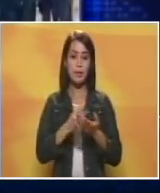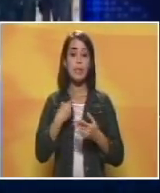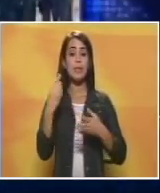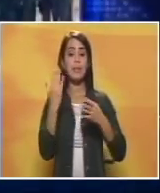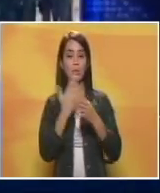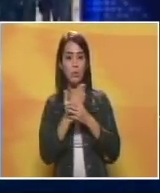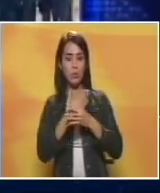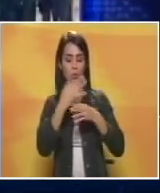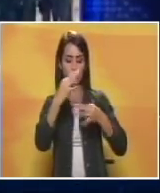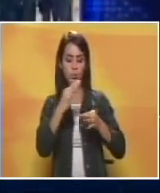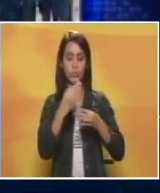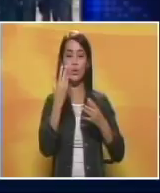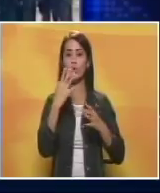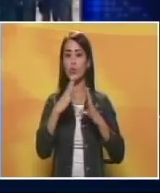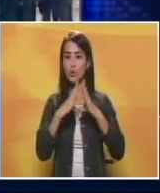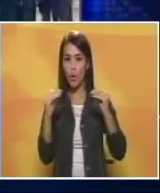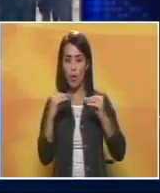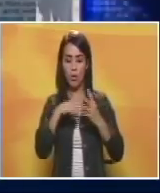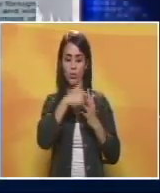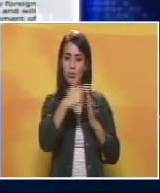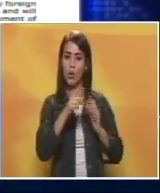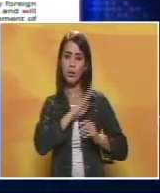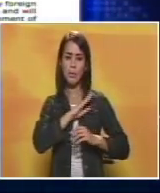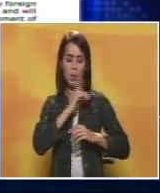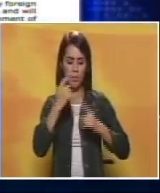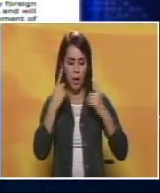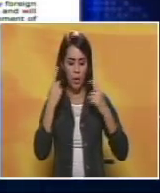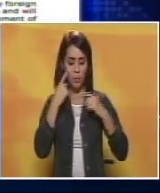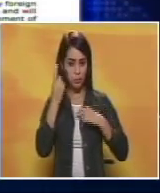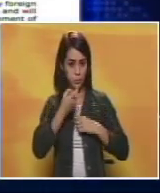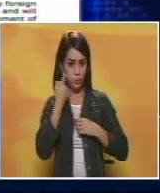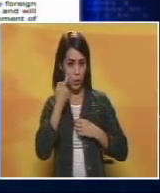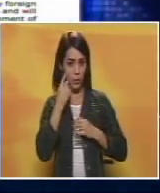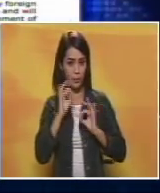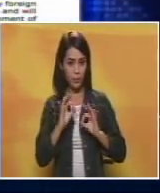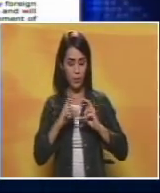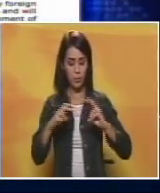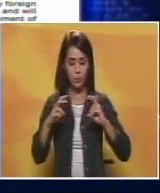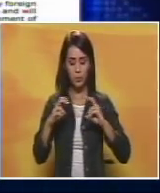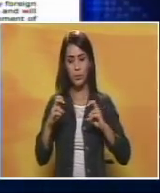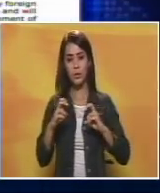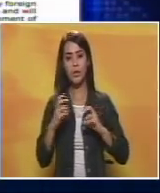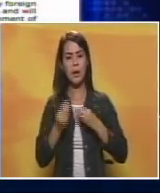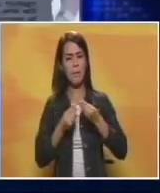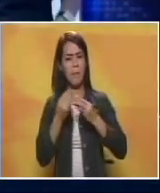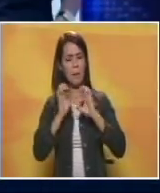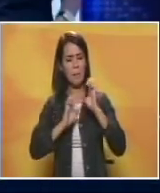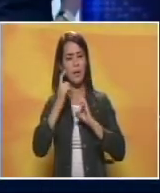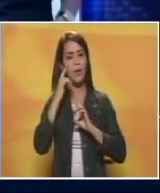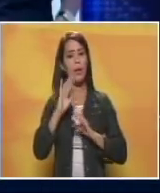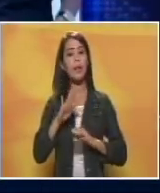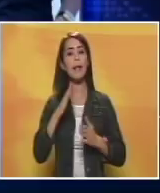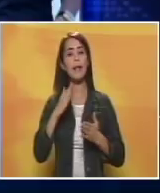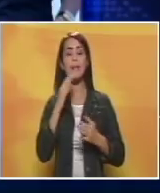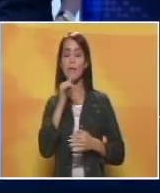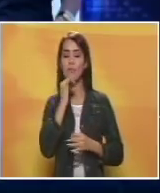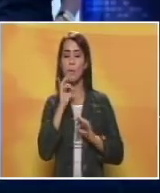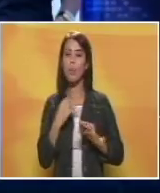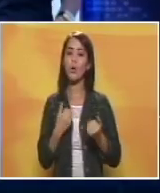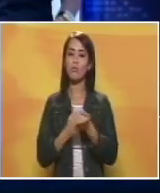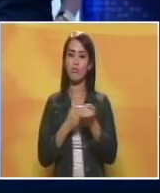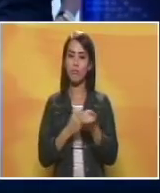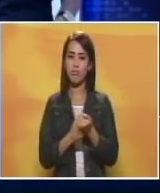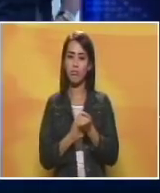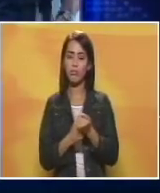revisadas sus pertenencias por oficiales de la aduana y abordaron voluntariamente el autobús Trinidad y Tobago. Precisó que actualmente colabora